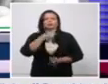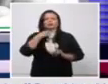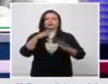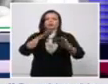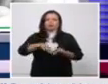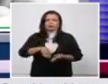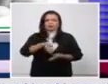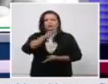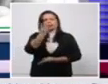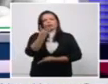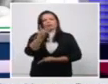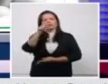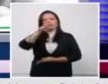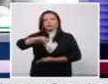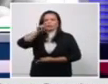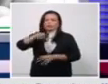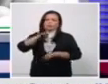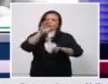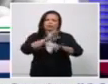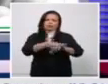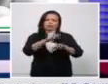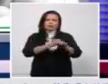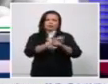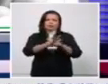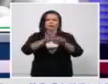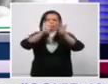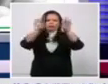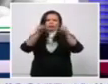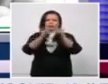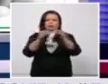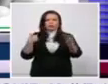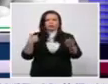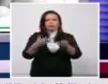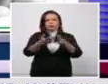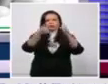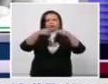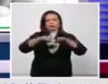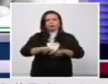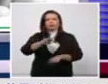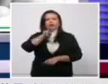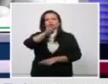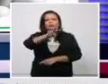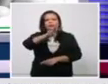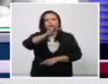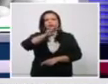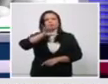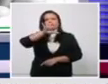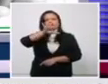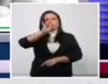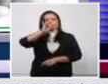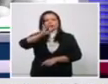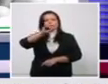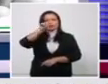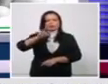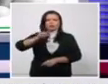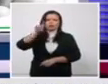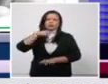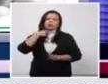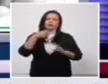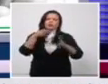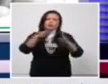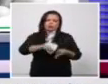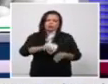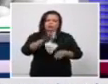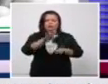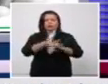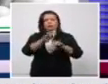como consecuencia de la enfermedad. Acumula la nación hasta este momento 257 decesos como consecuencia